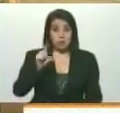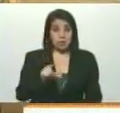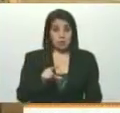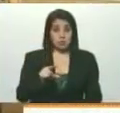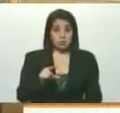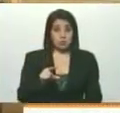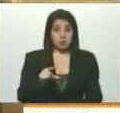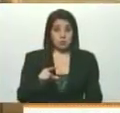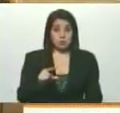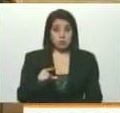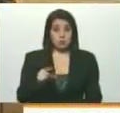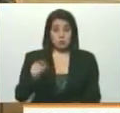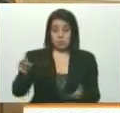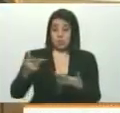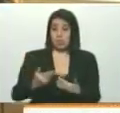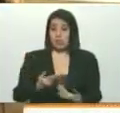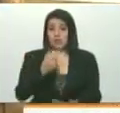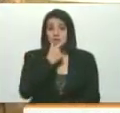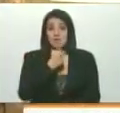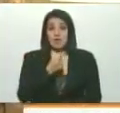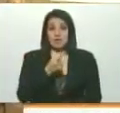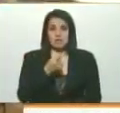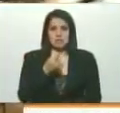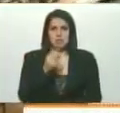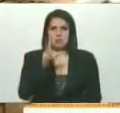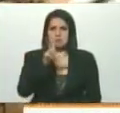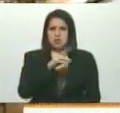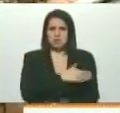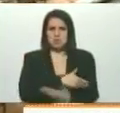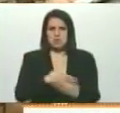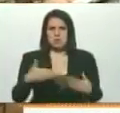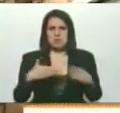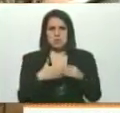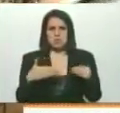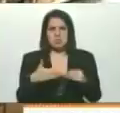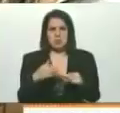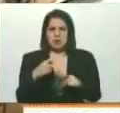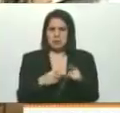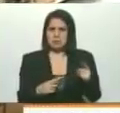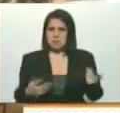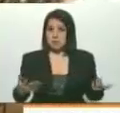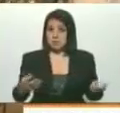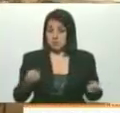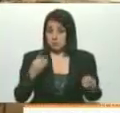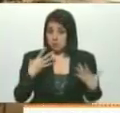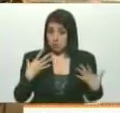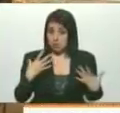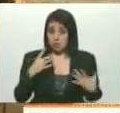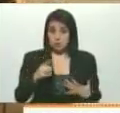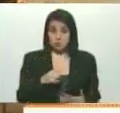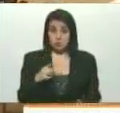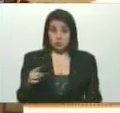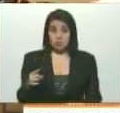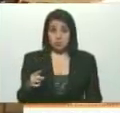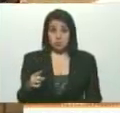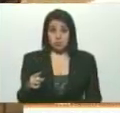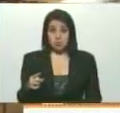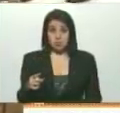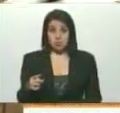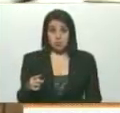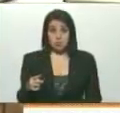que nos dé esas facilidades salen como tres millones y medio de dólares hasta miembras como de acuerdo aquí